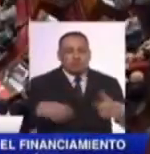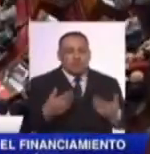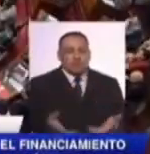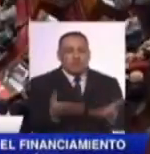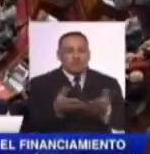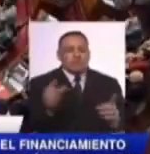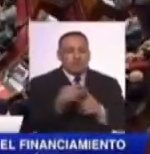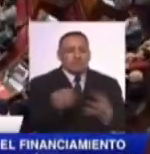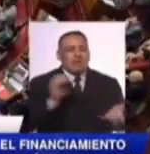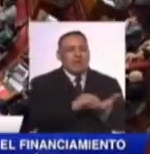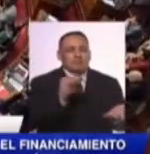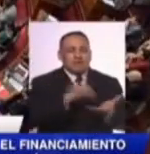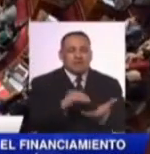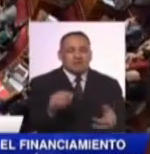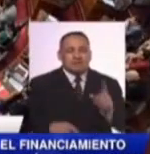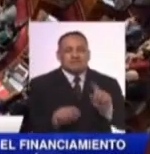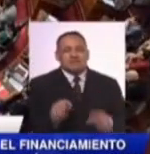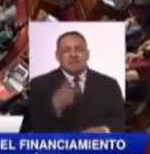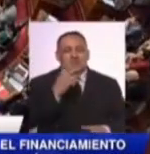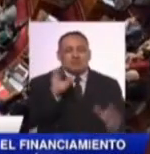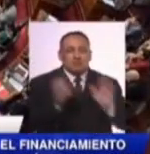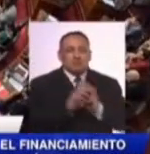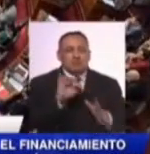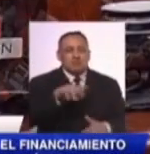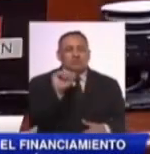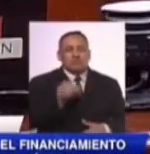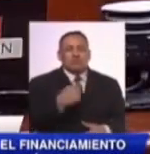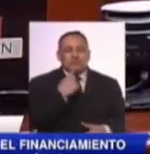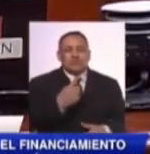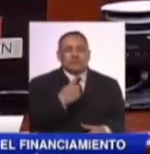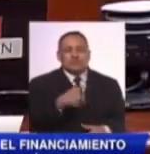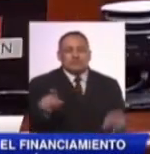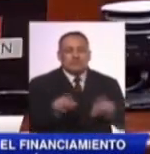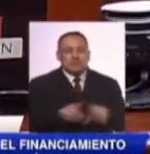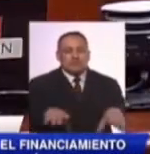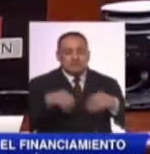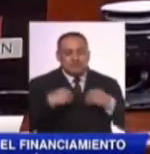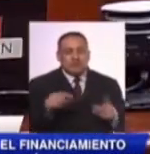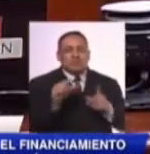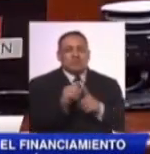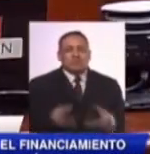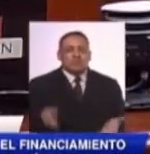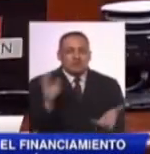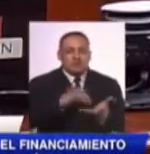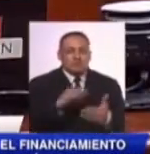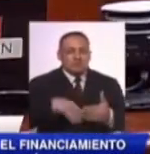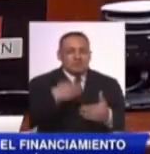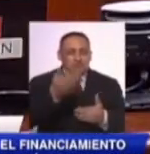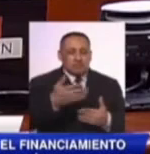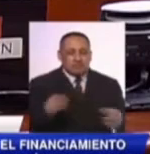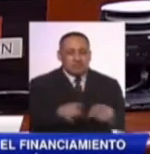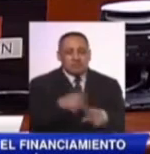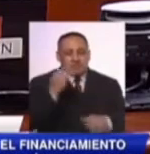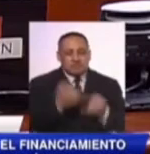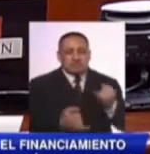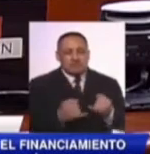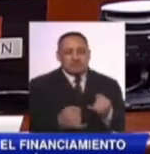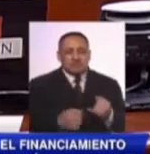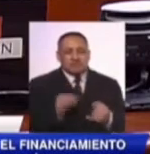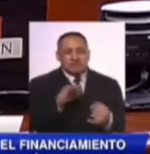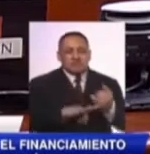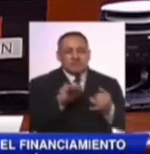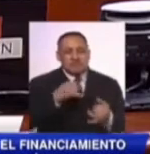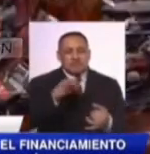presidencia, digamos, en ese momento era el Ministerio de Justicia. O sea, el Ministro de Justicia, José Tello, quiso